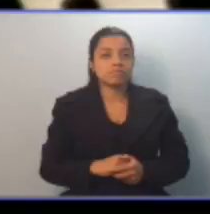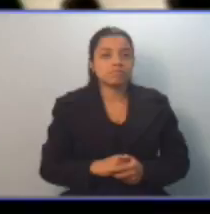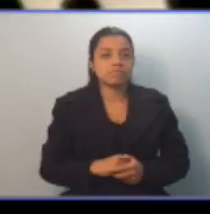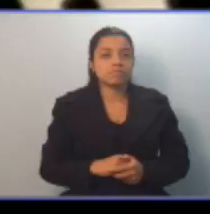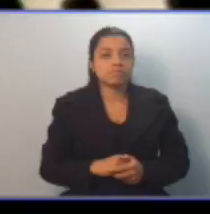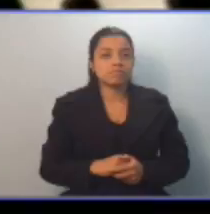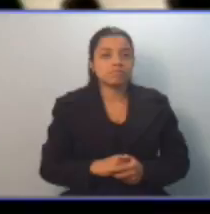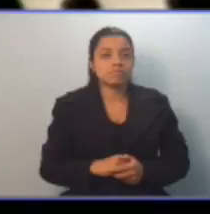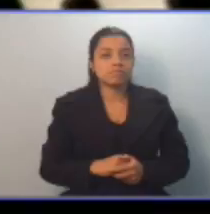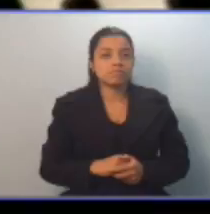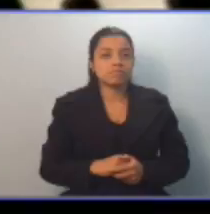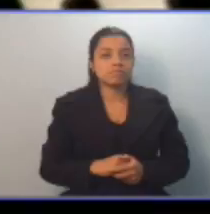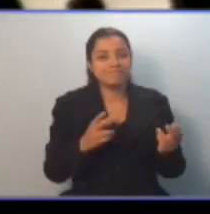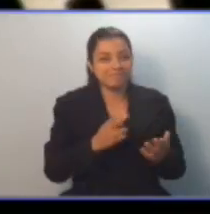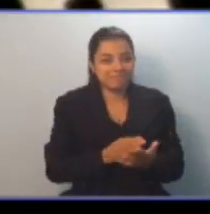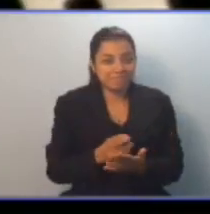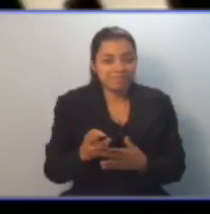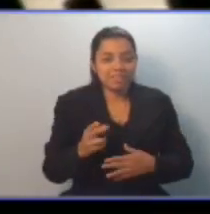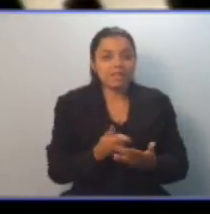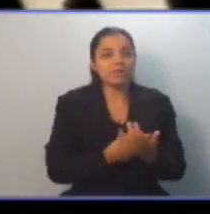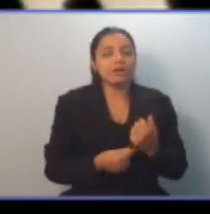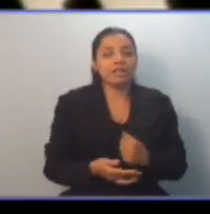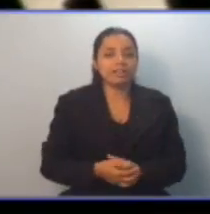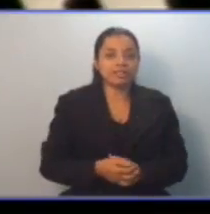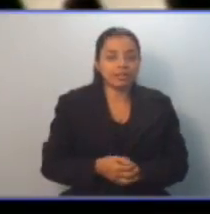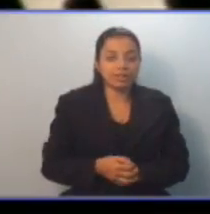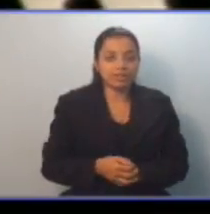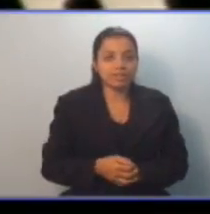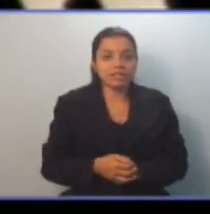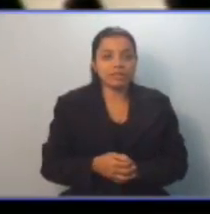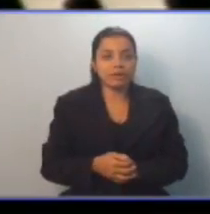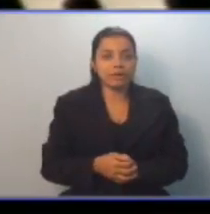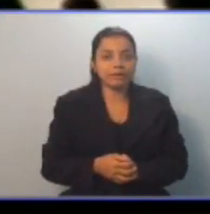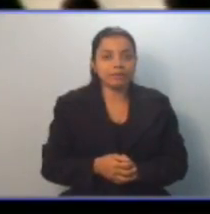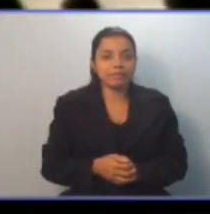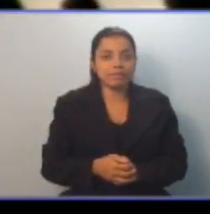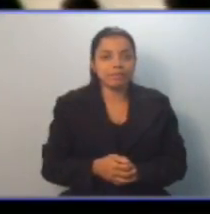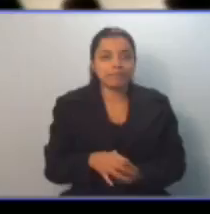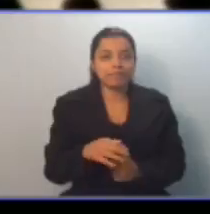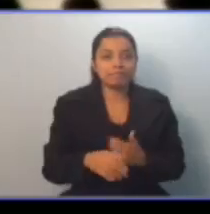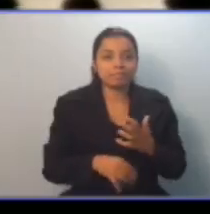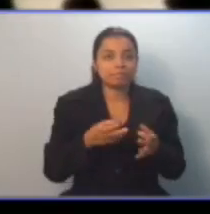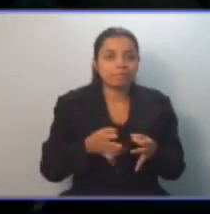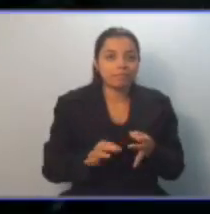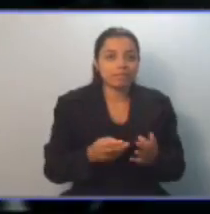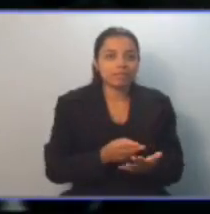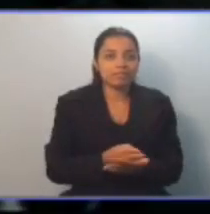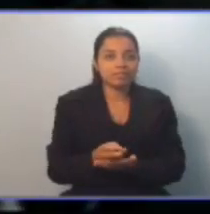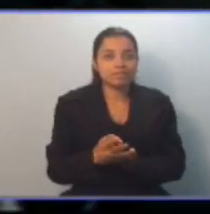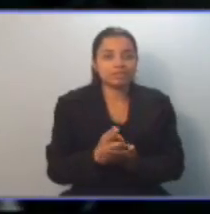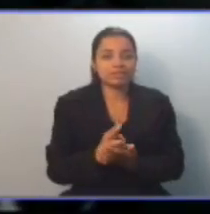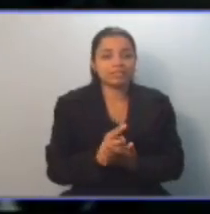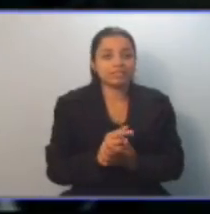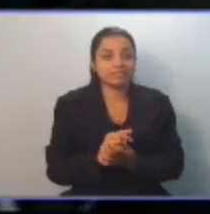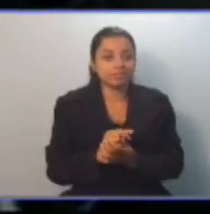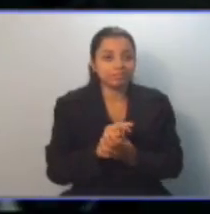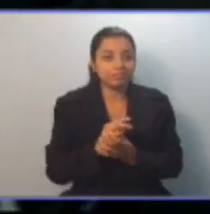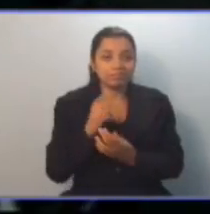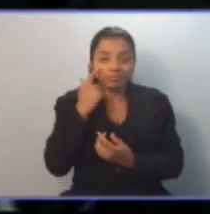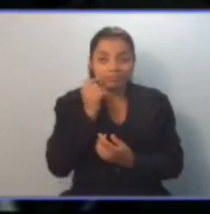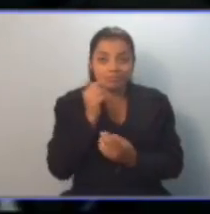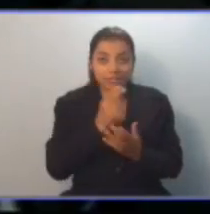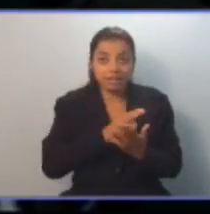En materia de transparencia, en su opinión, ¿cuál debería ser la visión sobre la transparencia y la rendición de cuentas